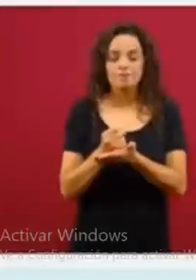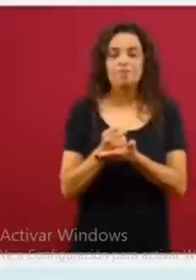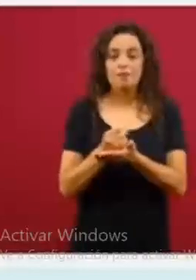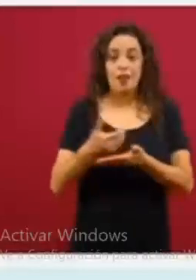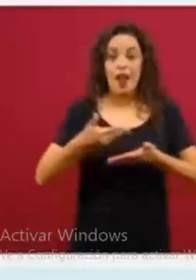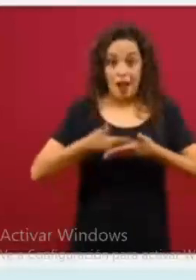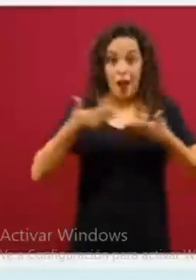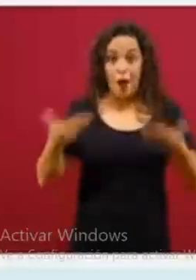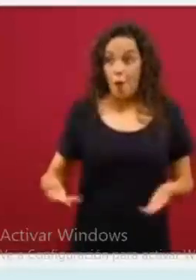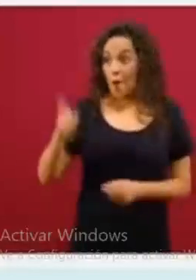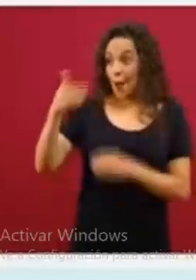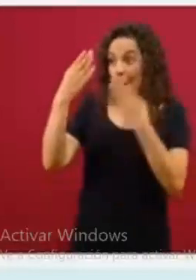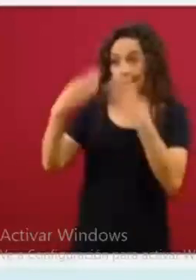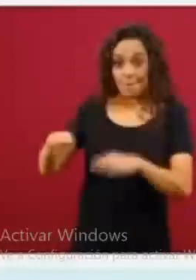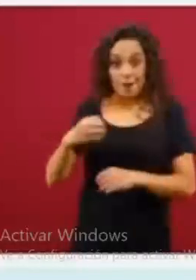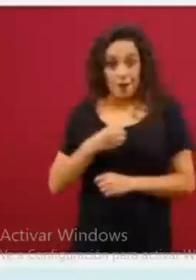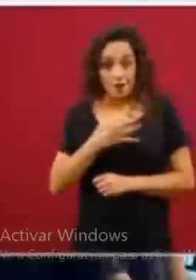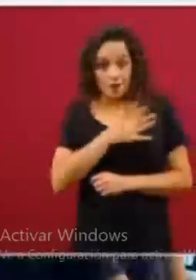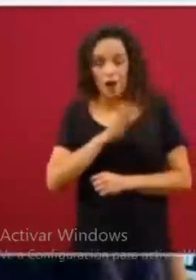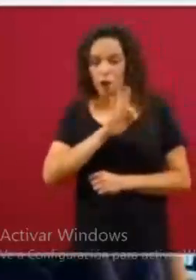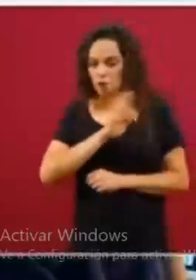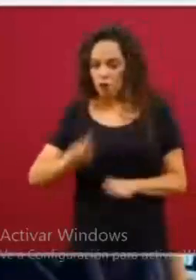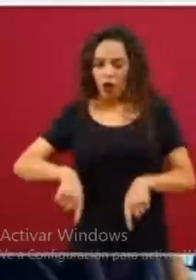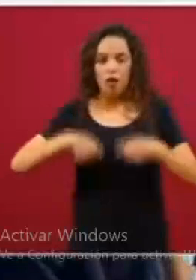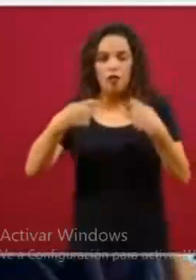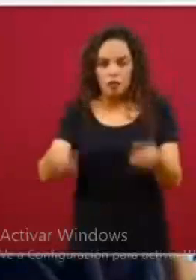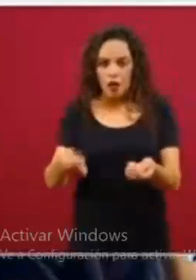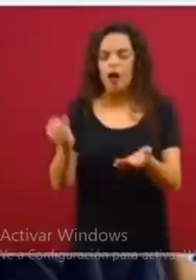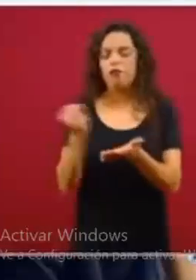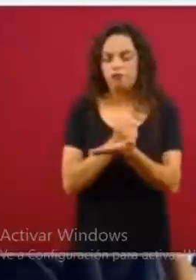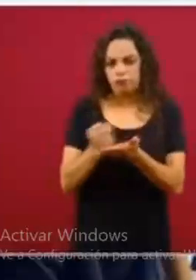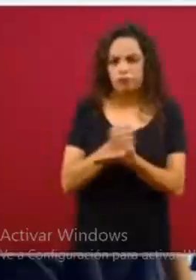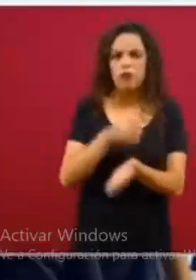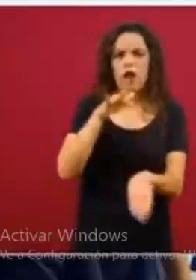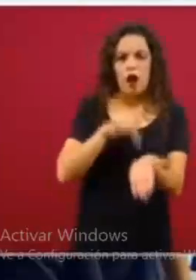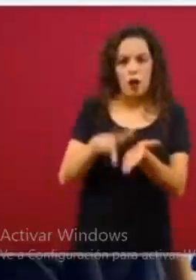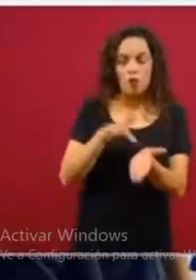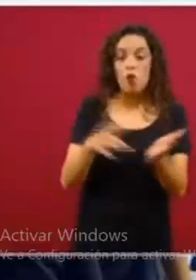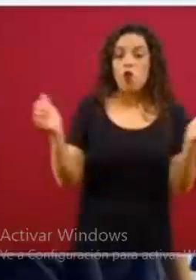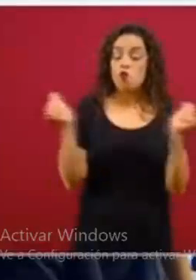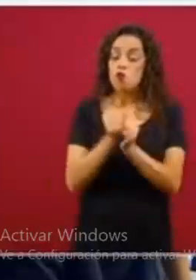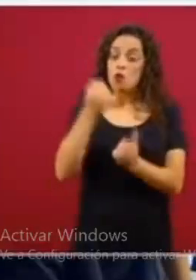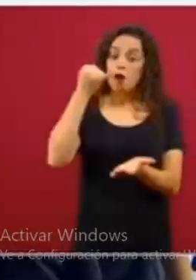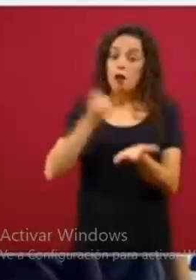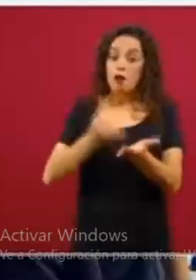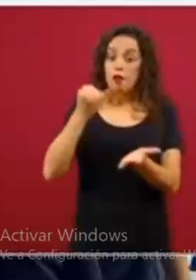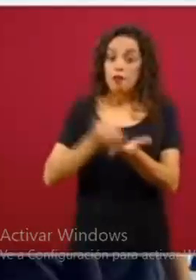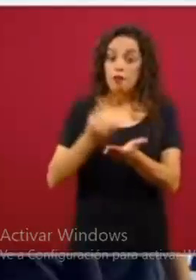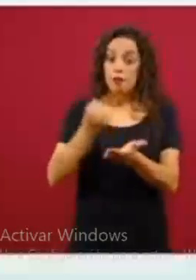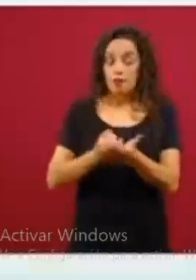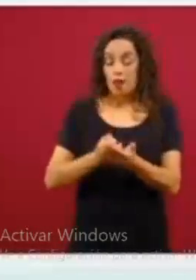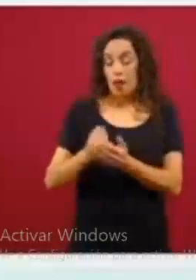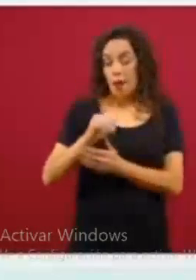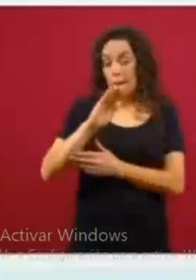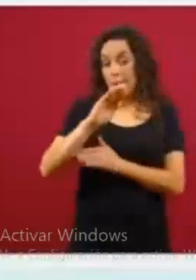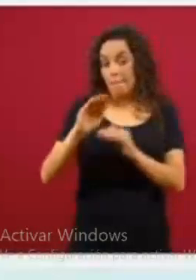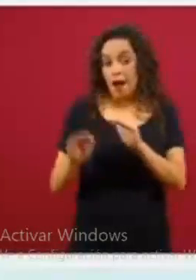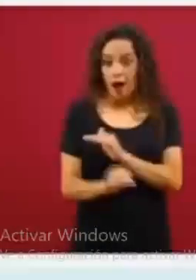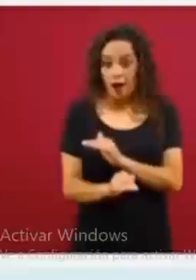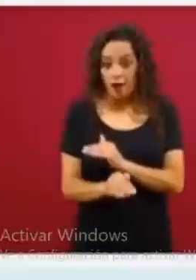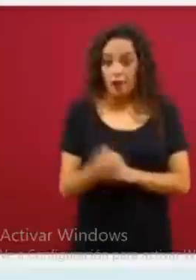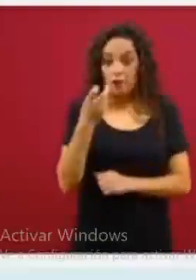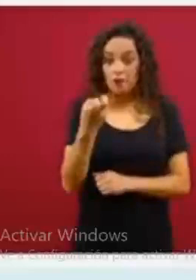estos apoyos y sobre todo a intereses muy bajos y que además, junto con la dispersión de programas sociales, se dé todo